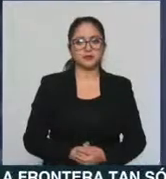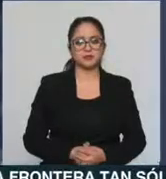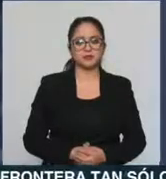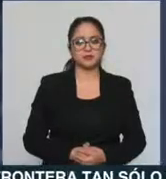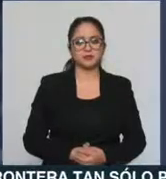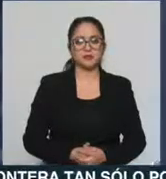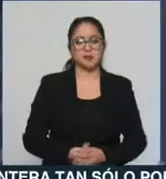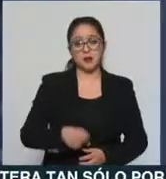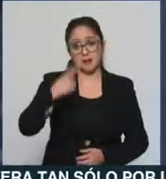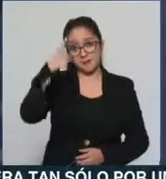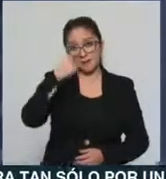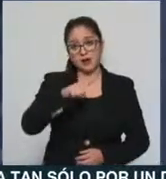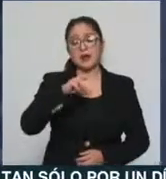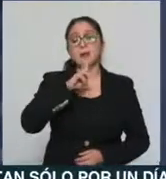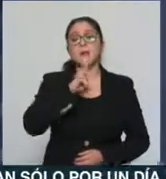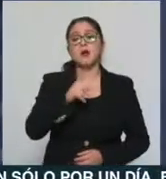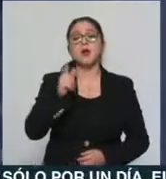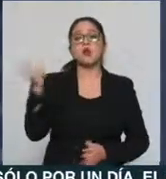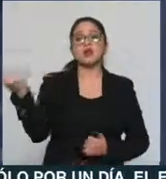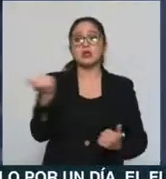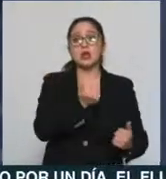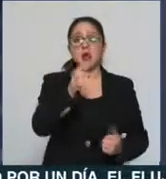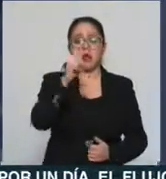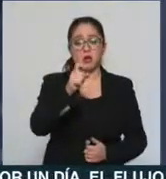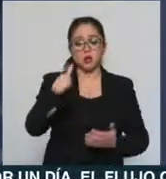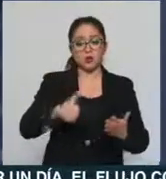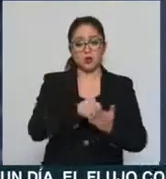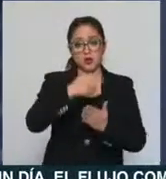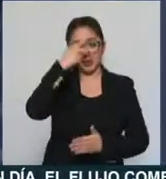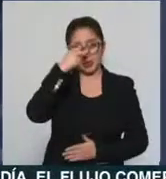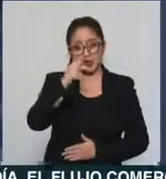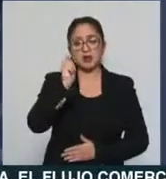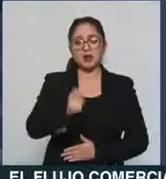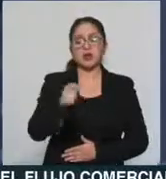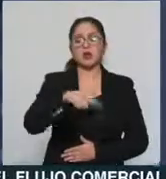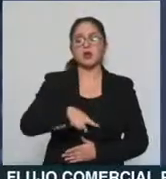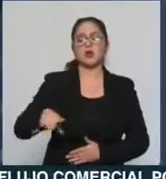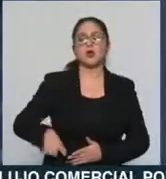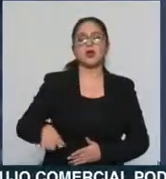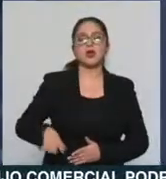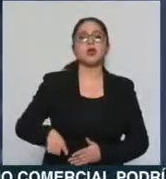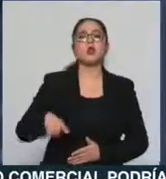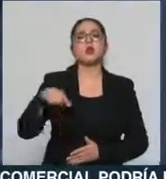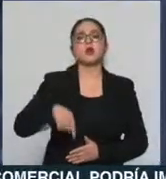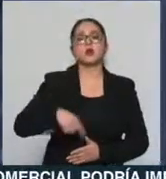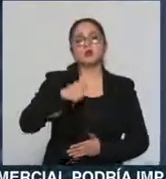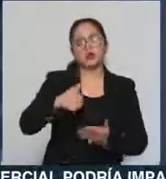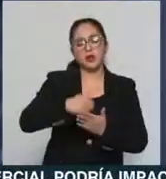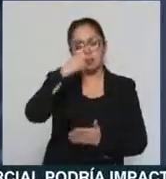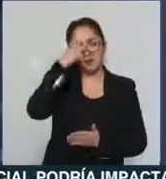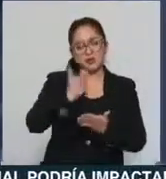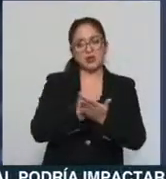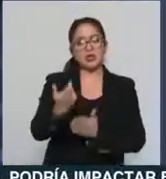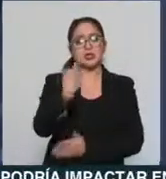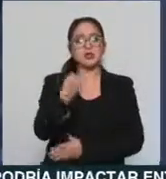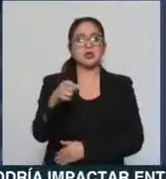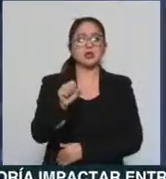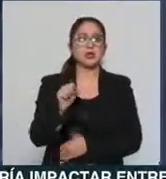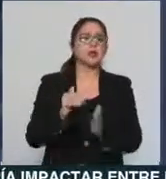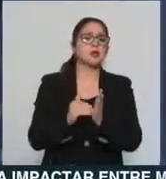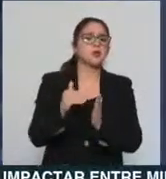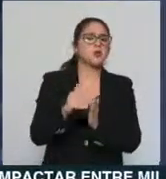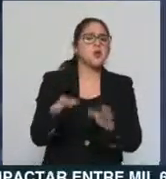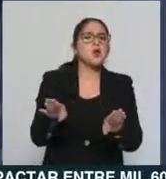Precisamente para mejorar la distribución de agua en la Ciudad de México, el gobierno local invertirá 160 millones de pesos. ¿Cómo y en qué serán